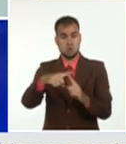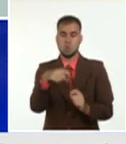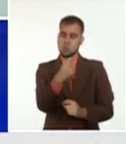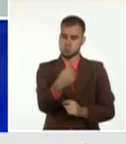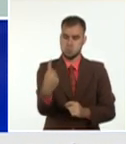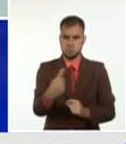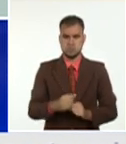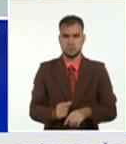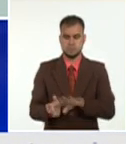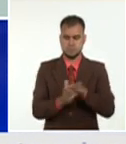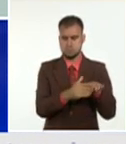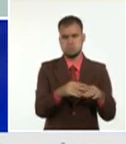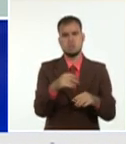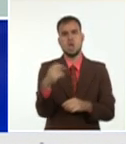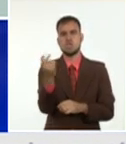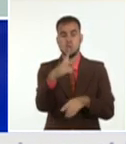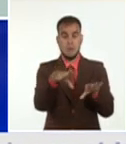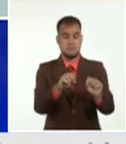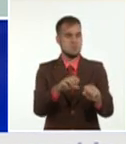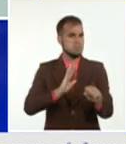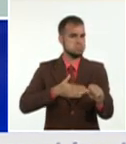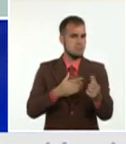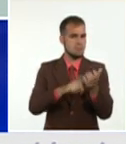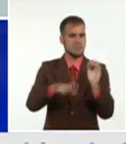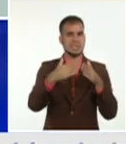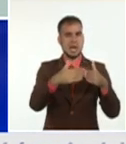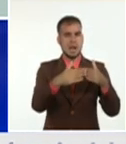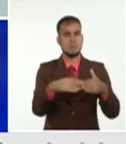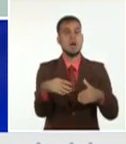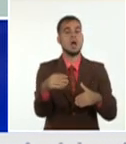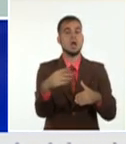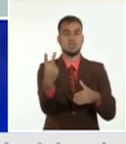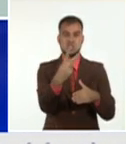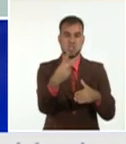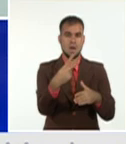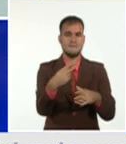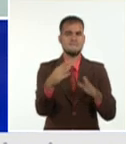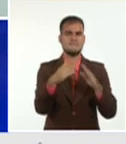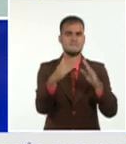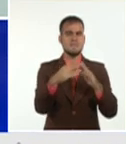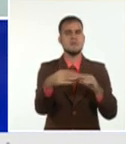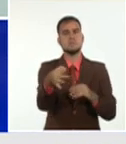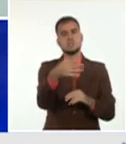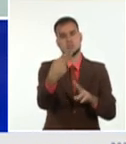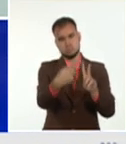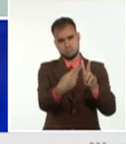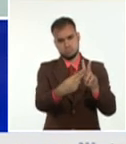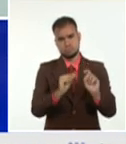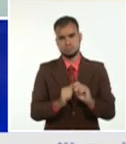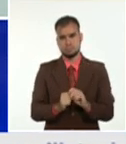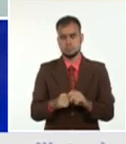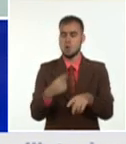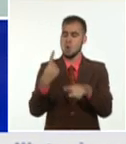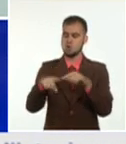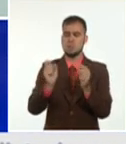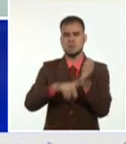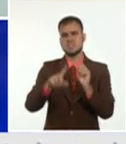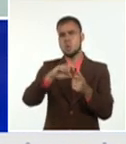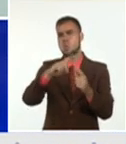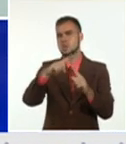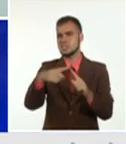del municipio Bayamo y los 2 de la provincia de Guantánamo del municipio de